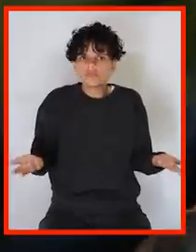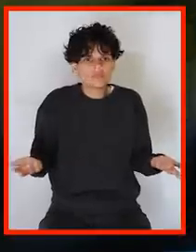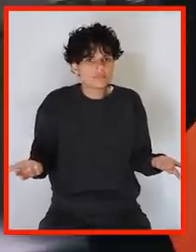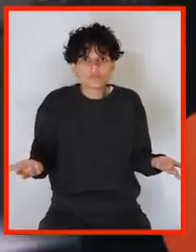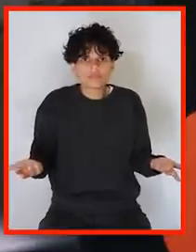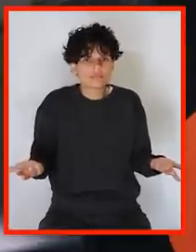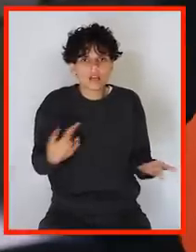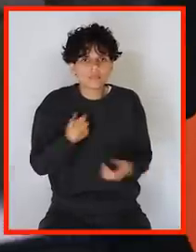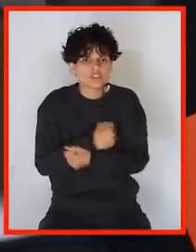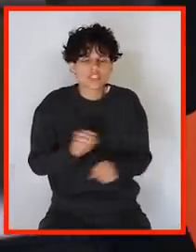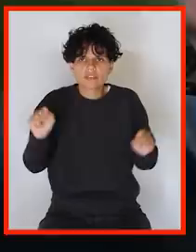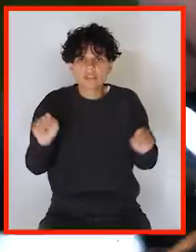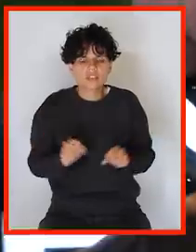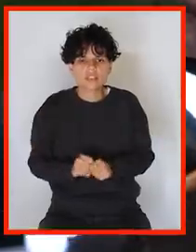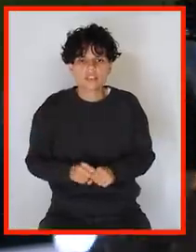pino, hermano.